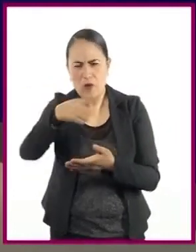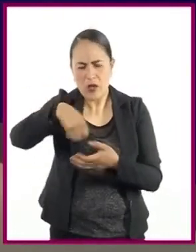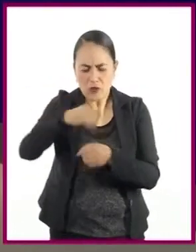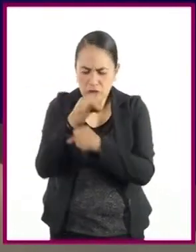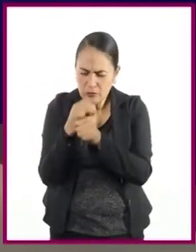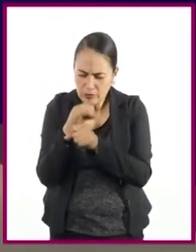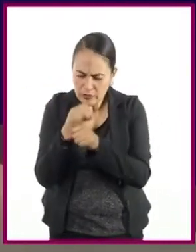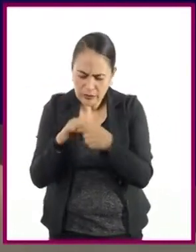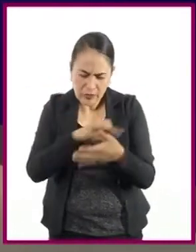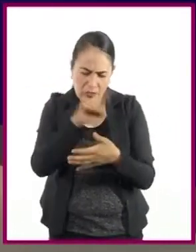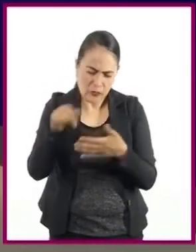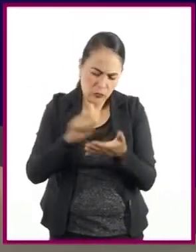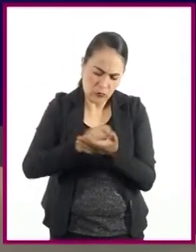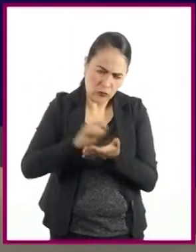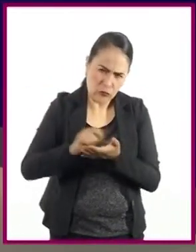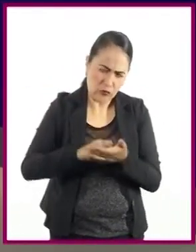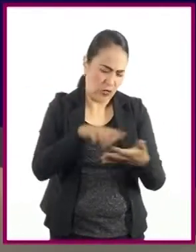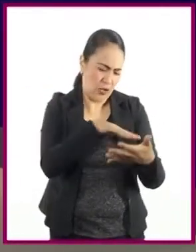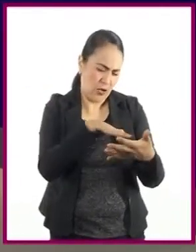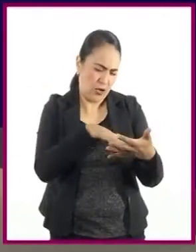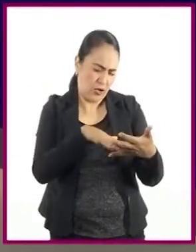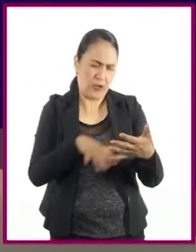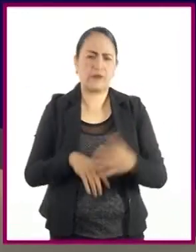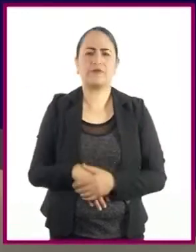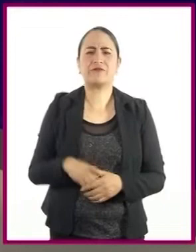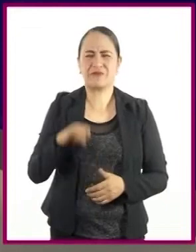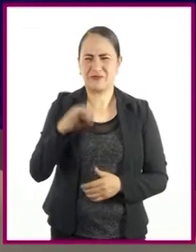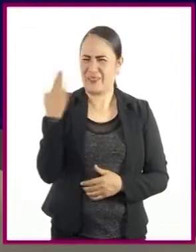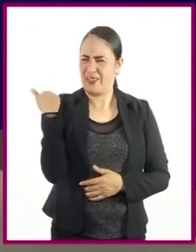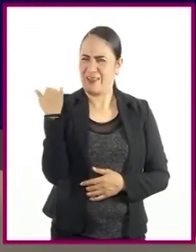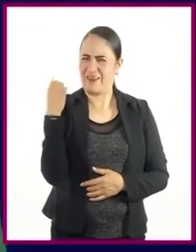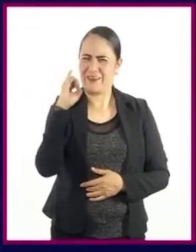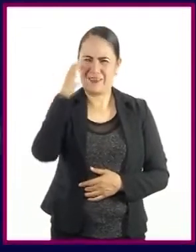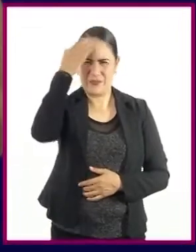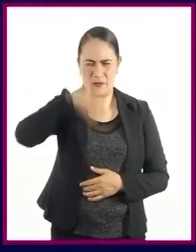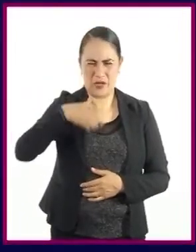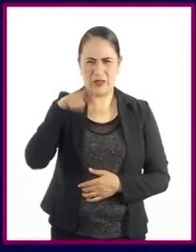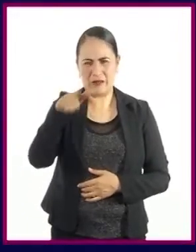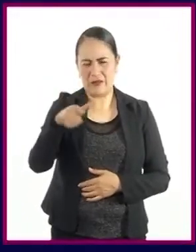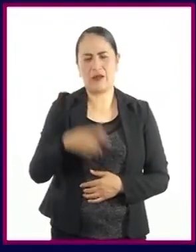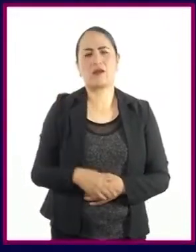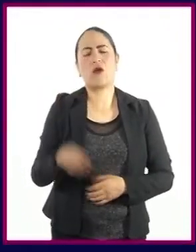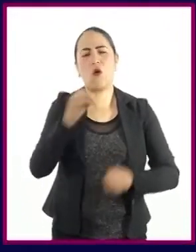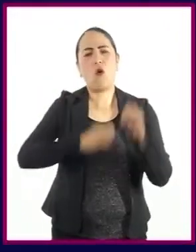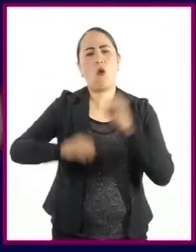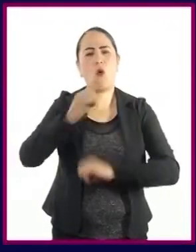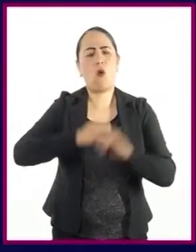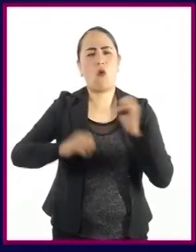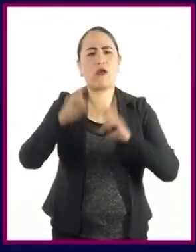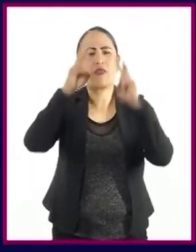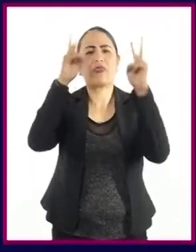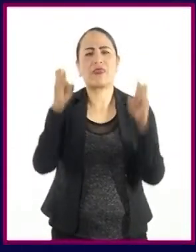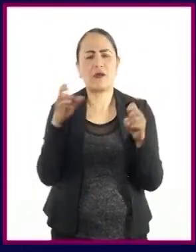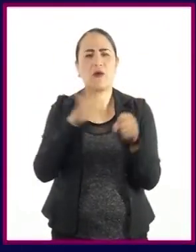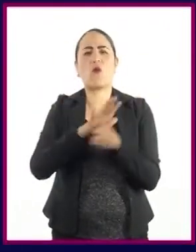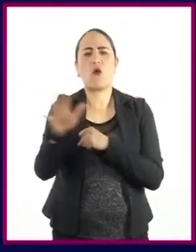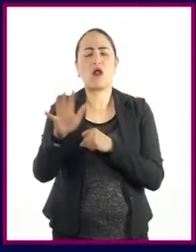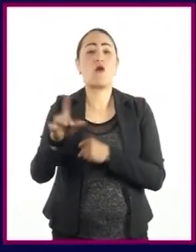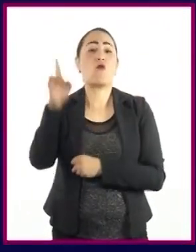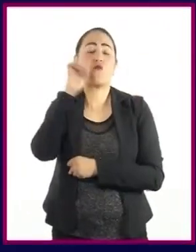Claro, por ejemplo, la imagen de la obra de teatro que les presenté es sobre una obra de la